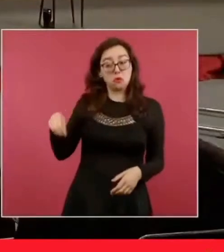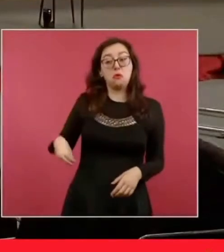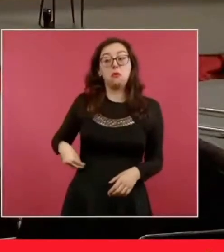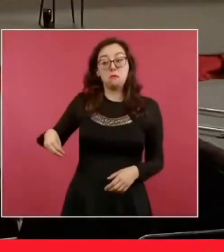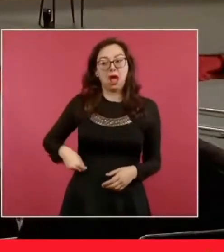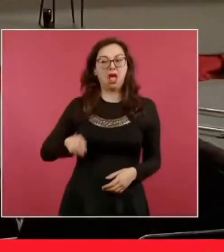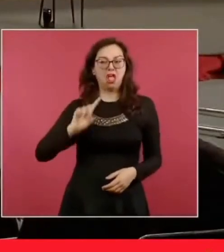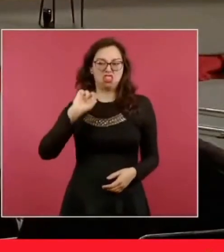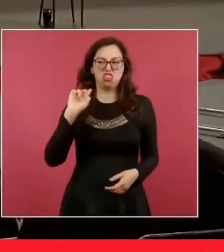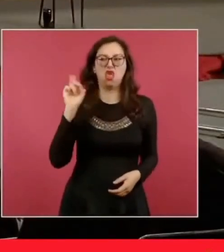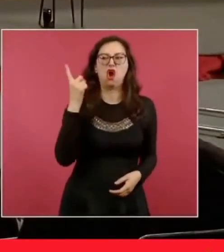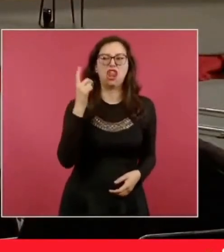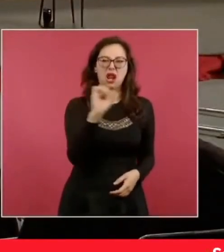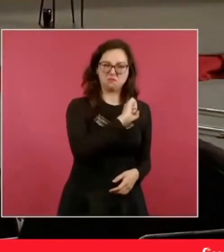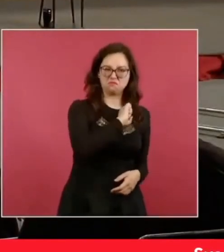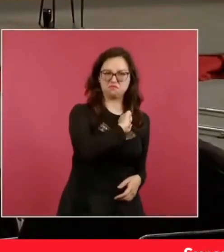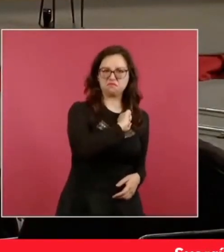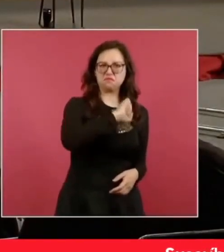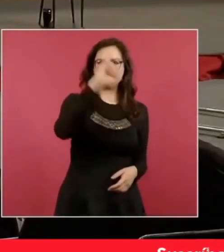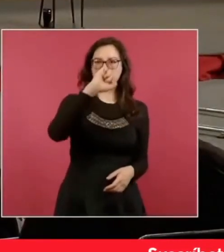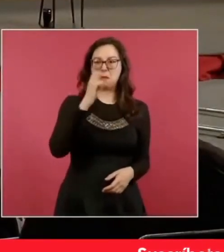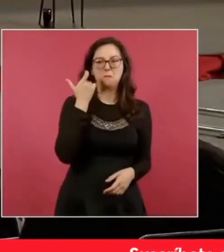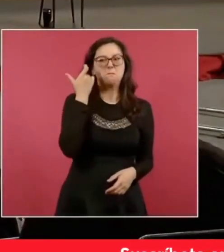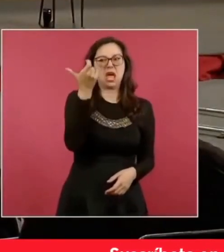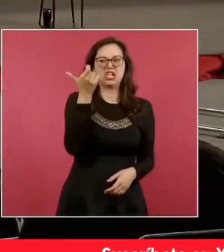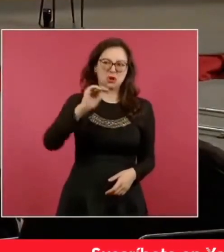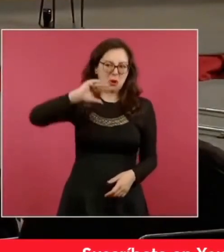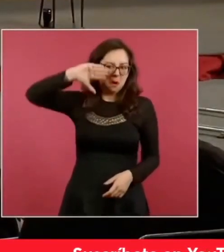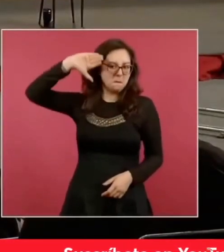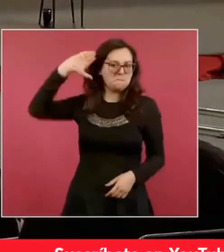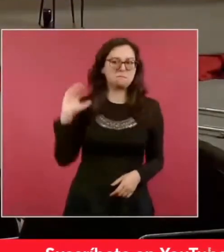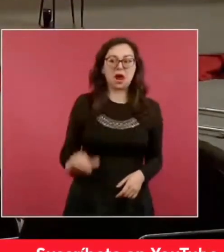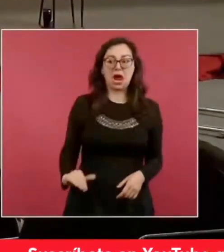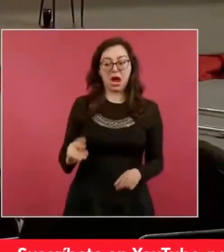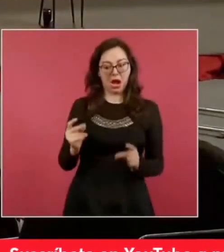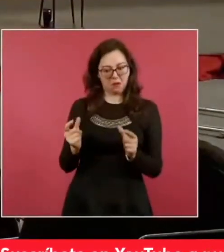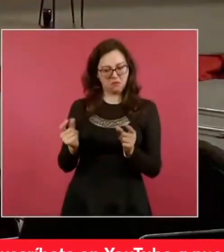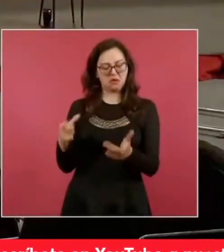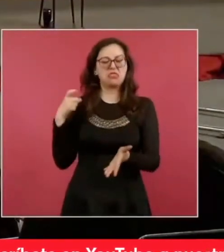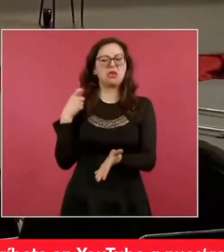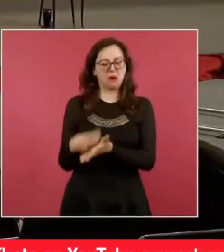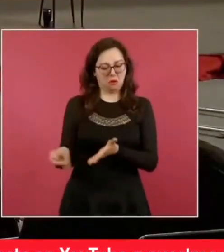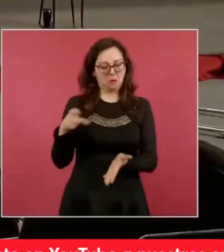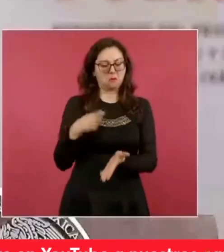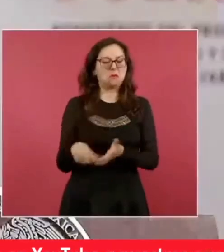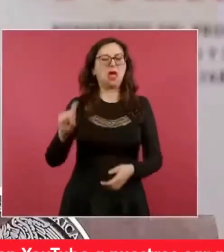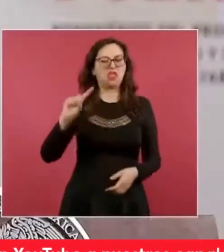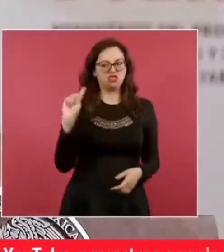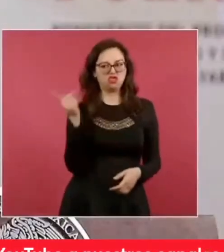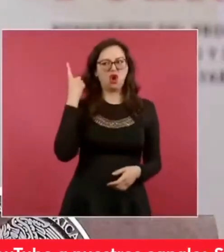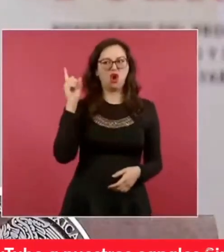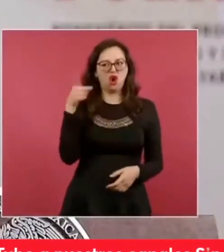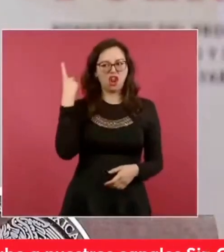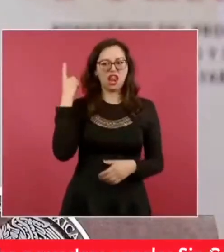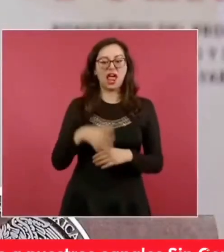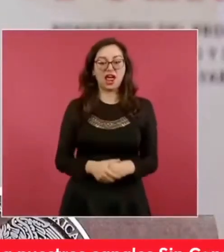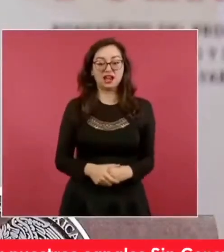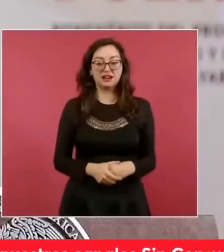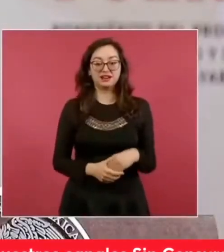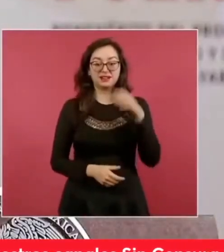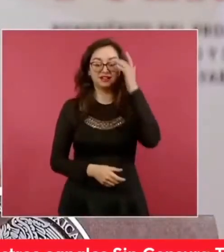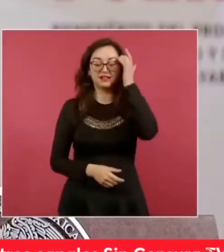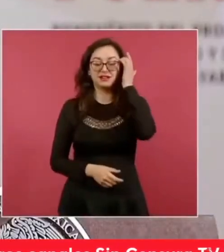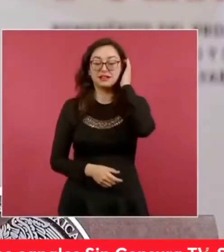estamos viendo a gran intelectual de la derecha mexicana, líder. Otro momento épico